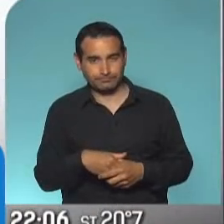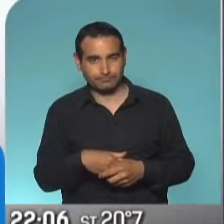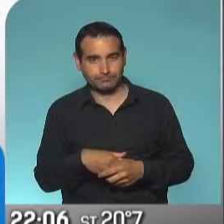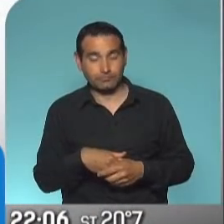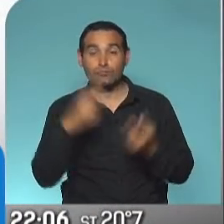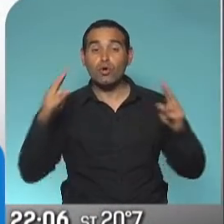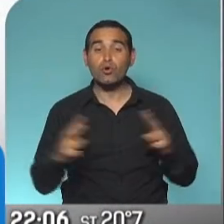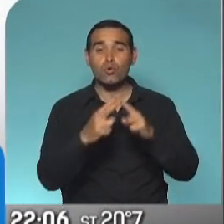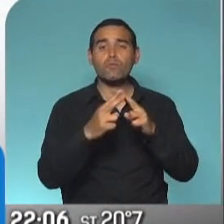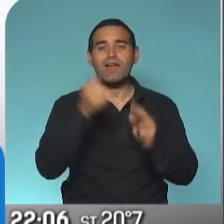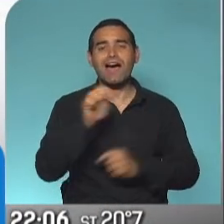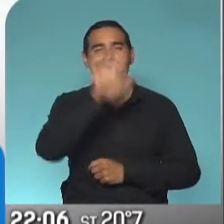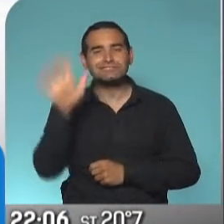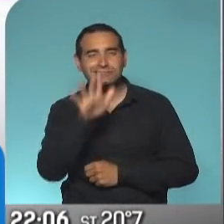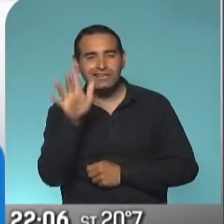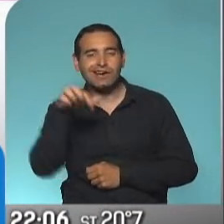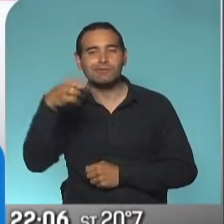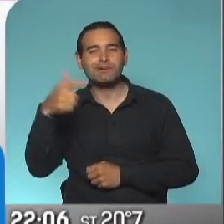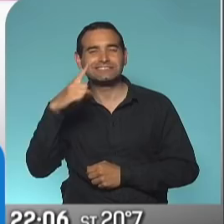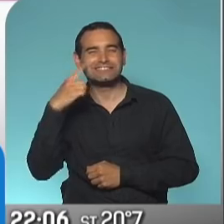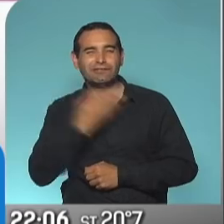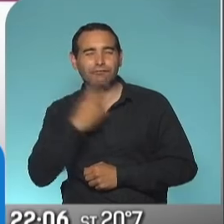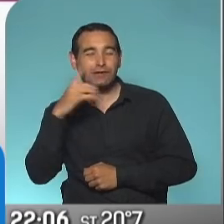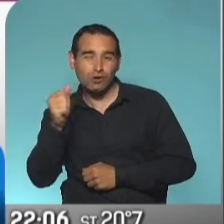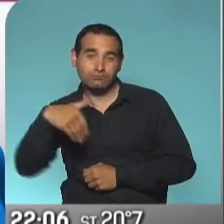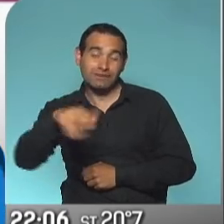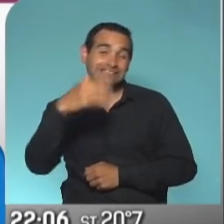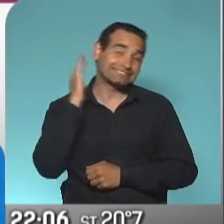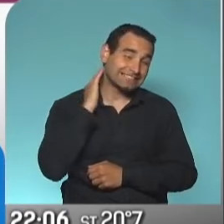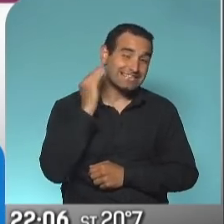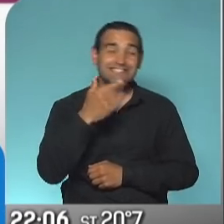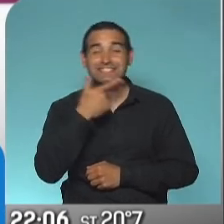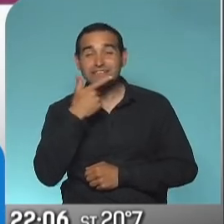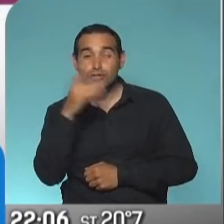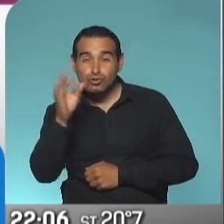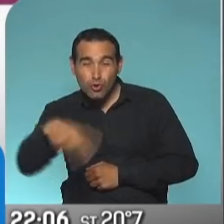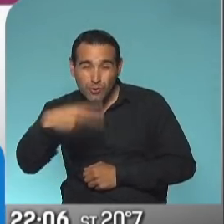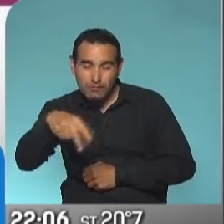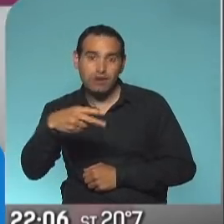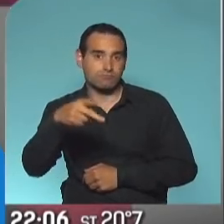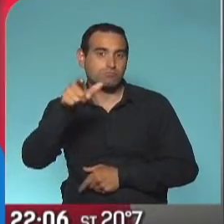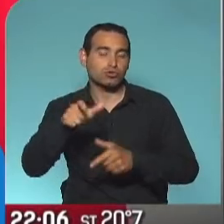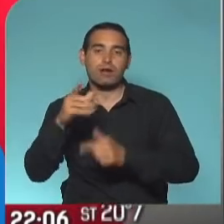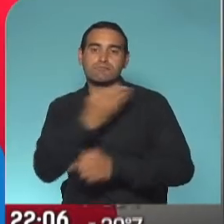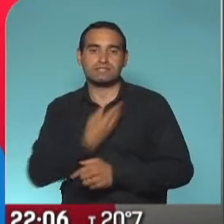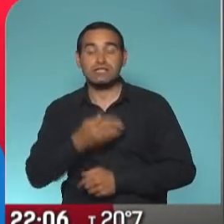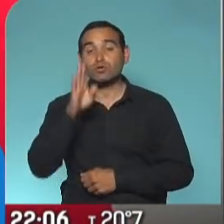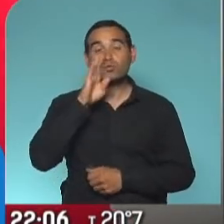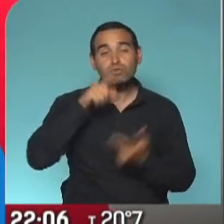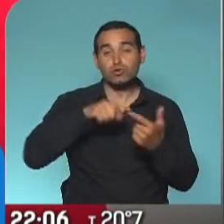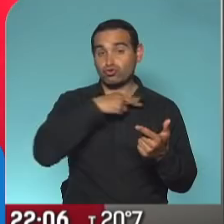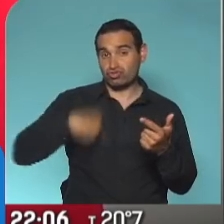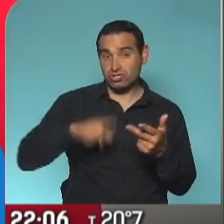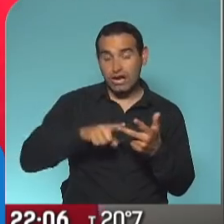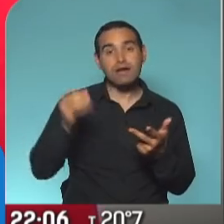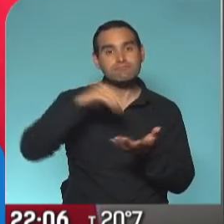La cumbre Asia-Pacífico, prevista para los próximos 16 y 17 de noviembre, a la que iban a asistir los presidentes de Estados Unidos y de China,